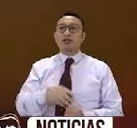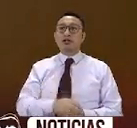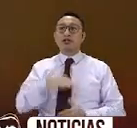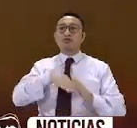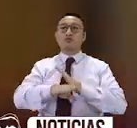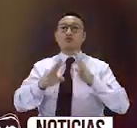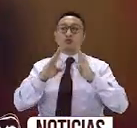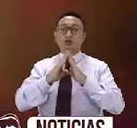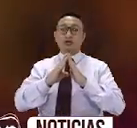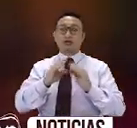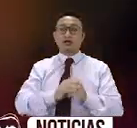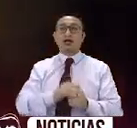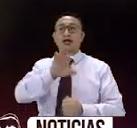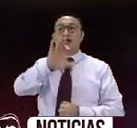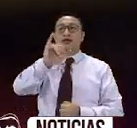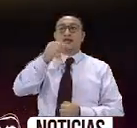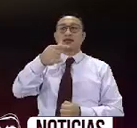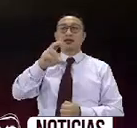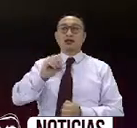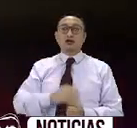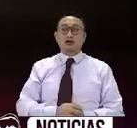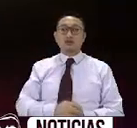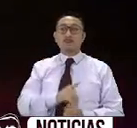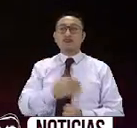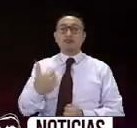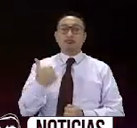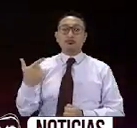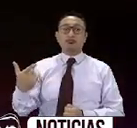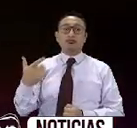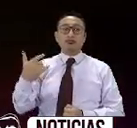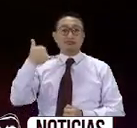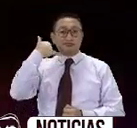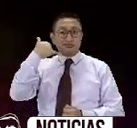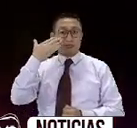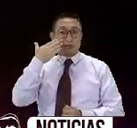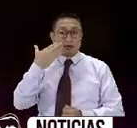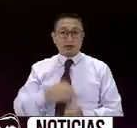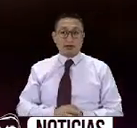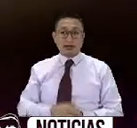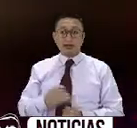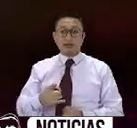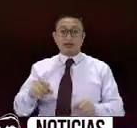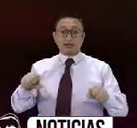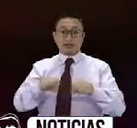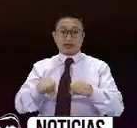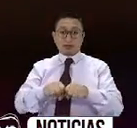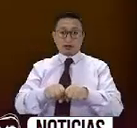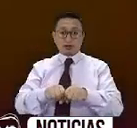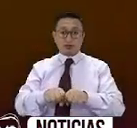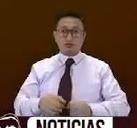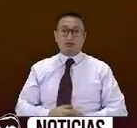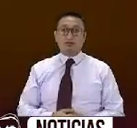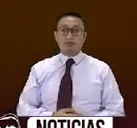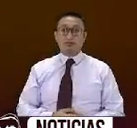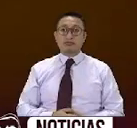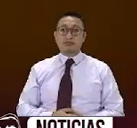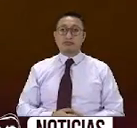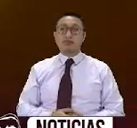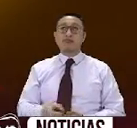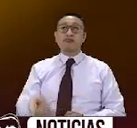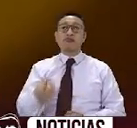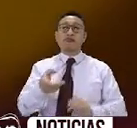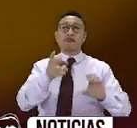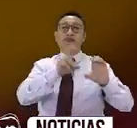inmueble en El Tingo. En su poder el celular de la víctima y las zapatillas con las que habría actuado. Lo subieron a una